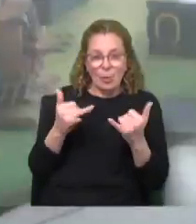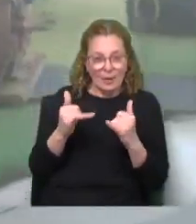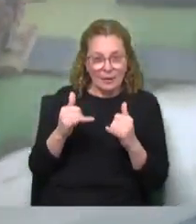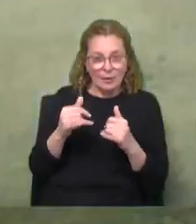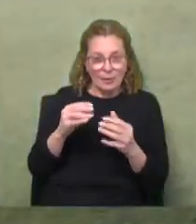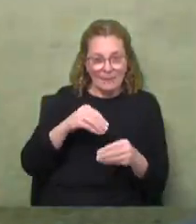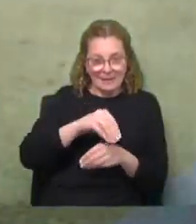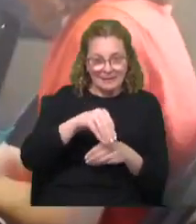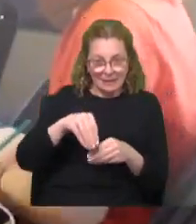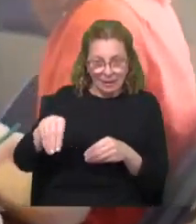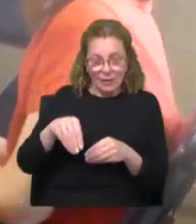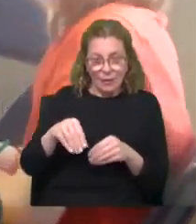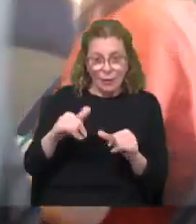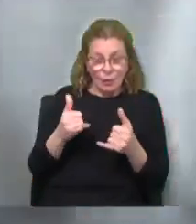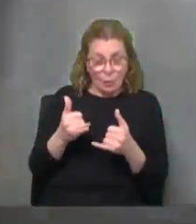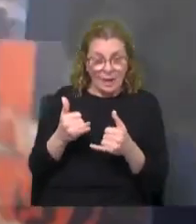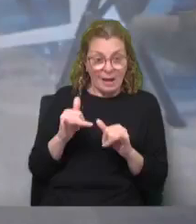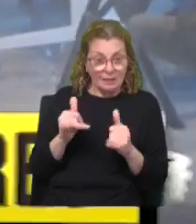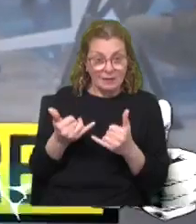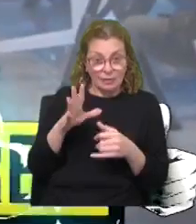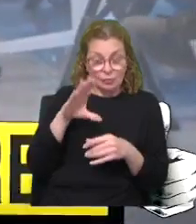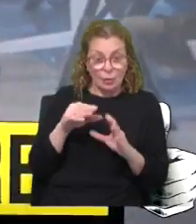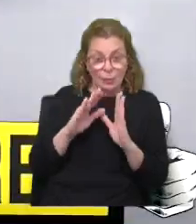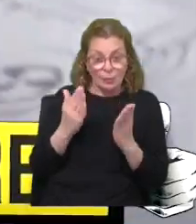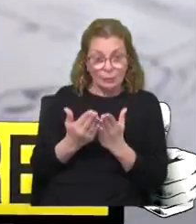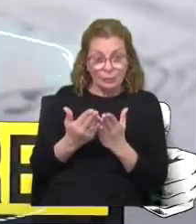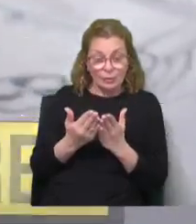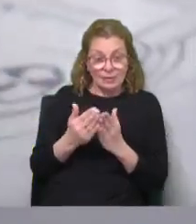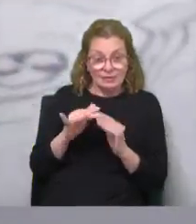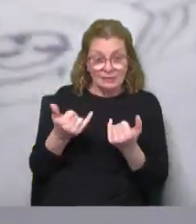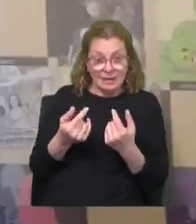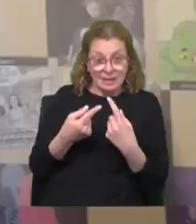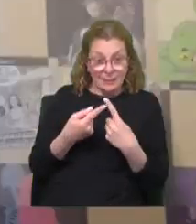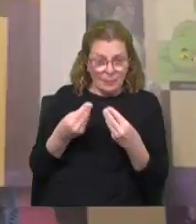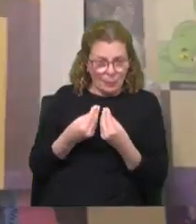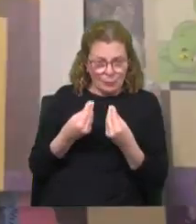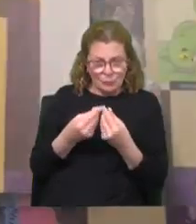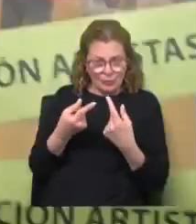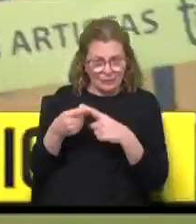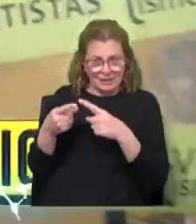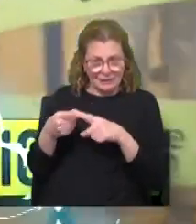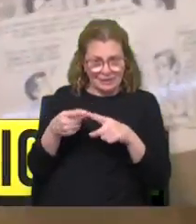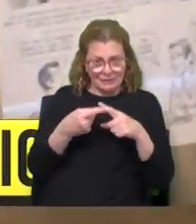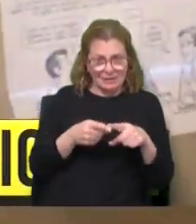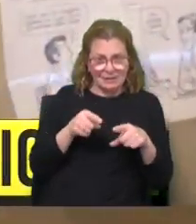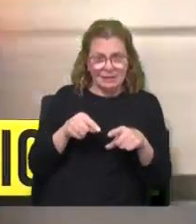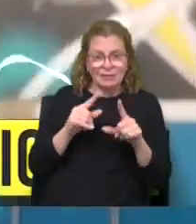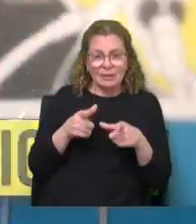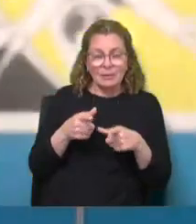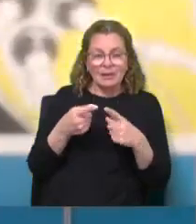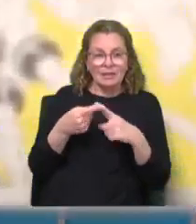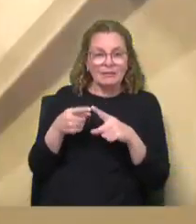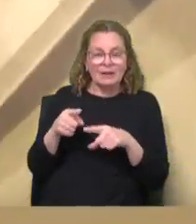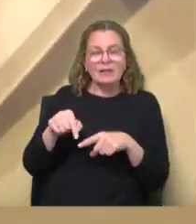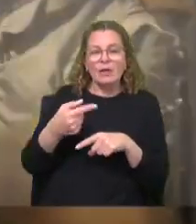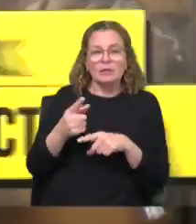todo el mundo juega juegos de mesa, que ya no son el ludo, que hay millones de juegos distintos. Claro. Y así te pasa con todas las otras